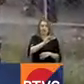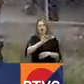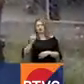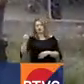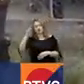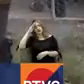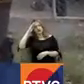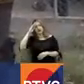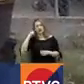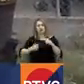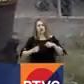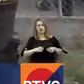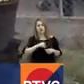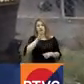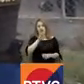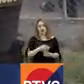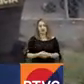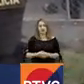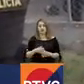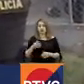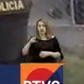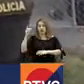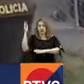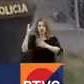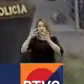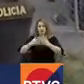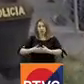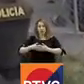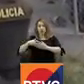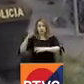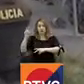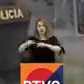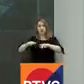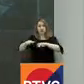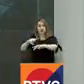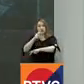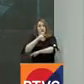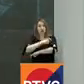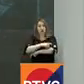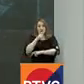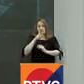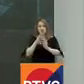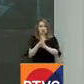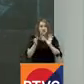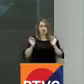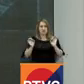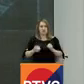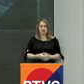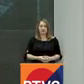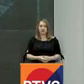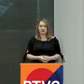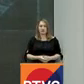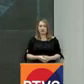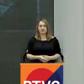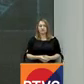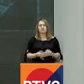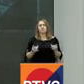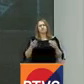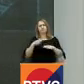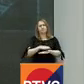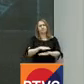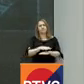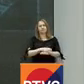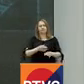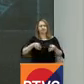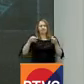hasta el momento de ecopetrol no se ha pronunciado sobre la situación y atención porque en horas de la tarde las autoridades